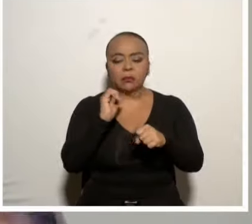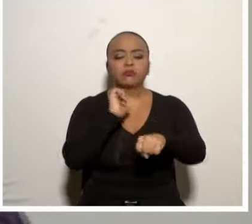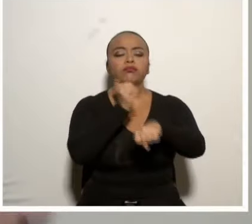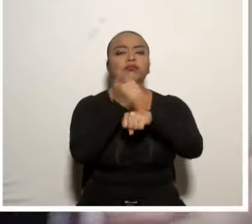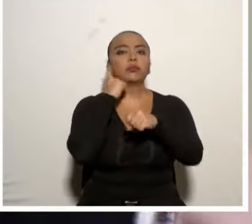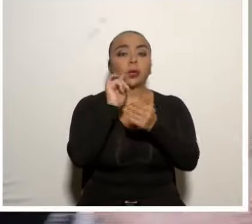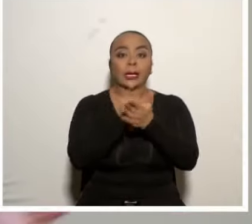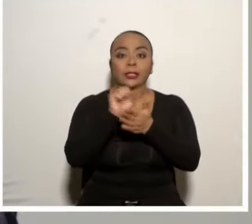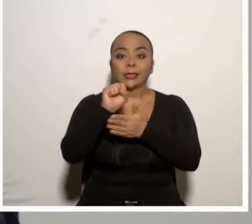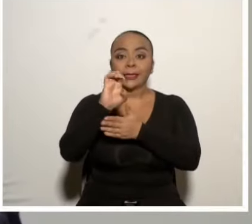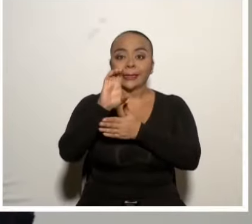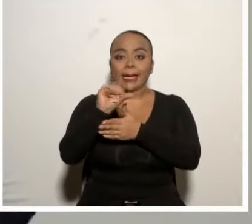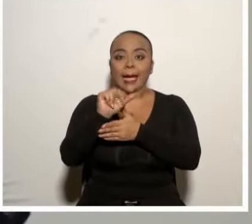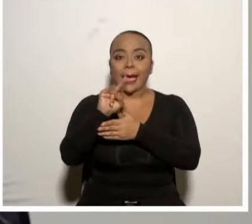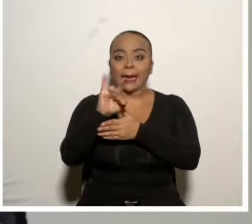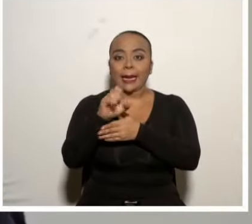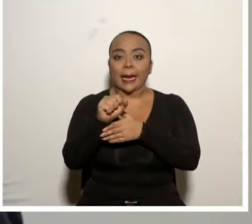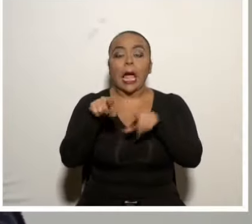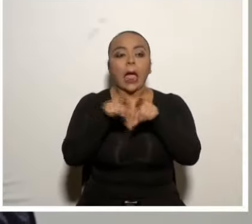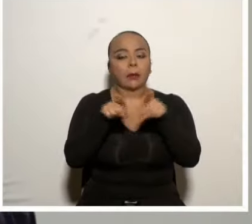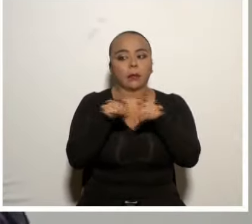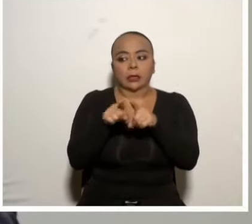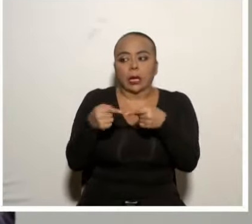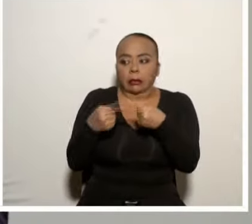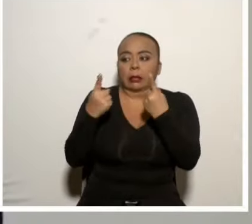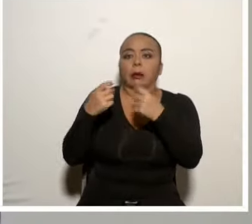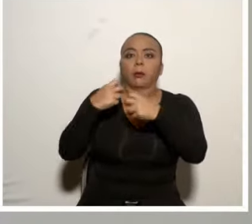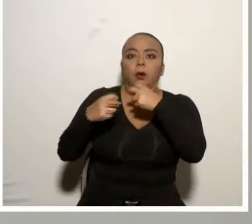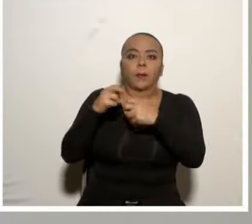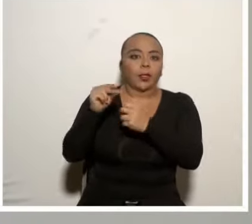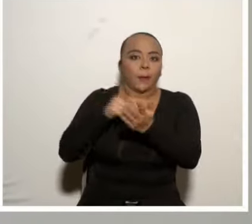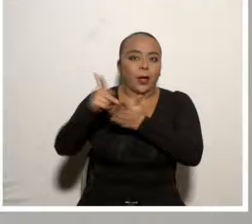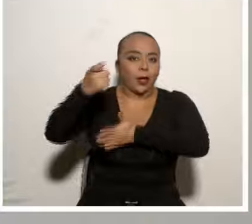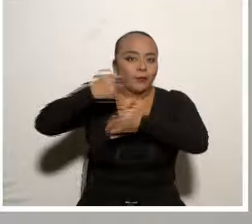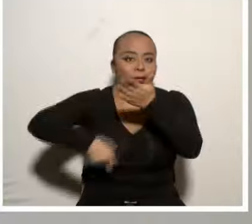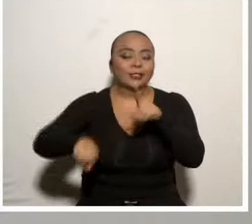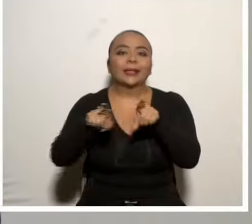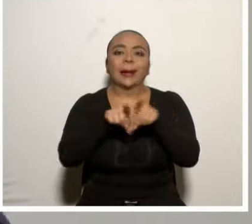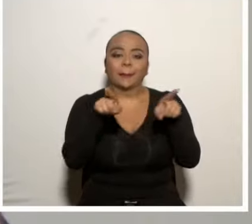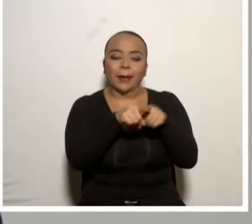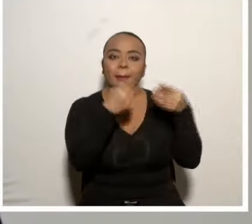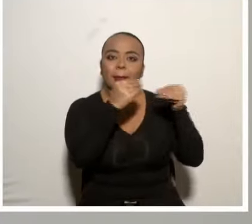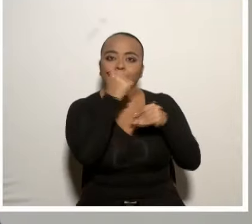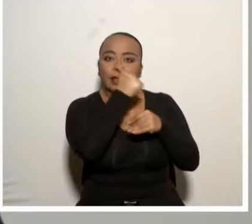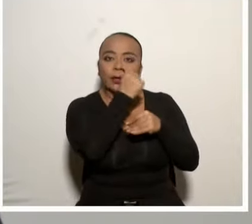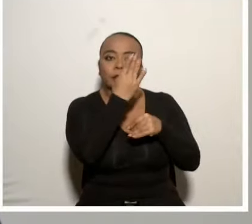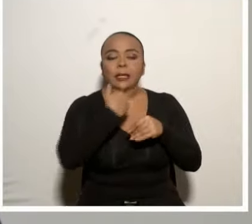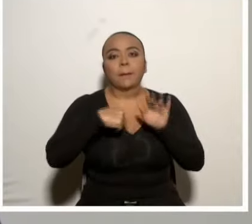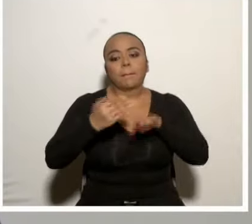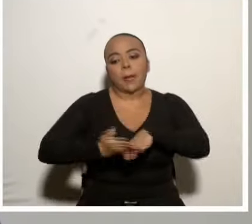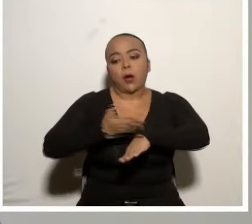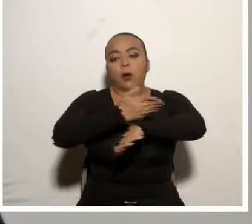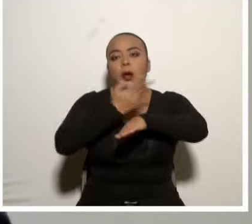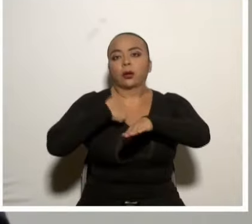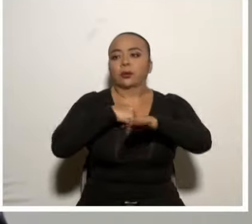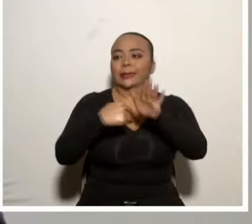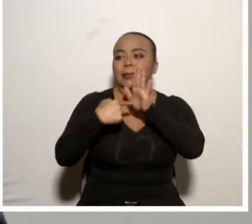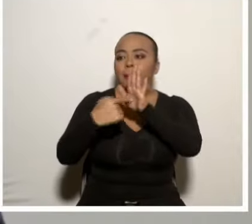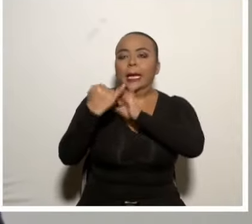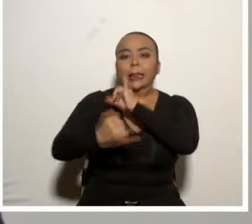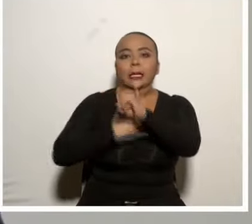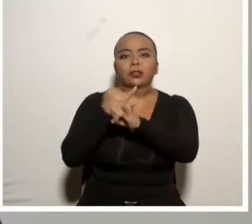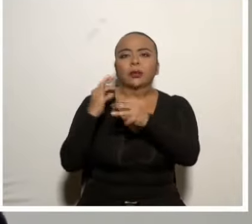porque estos escáneres, aparte de atacar el problema de la evasión, nos permiten también atacar el crimen organizado y mejorar nuestra imagen a nivel internacional